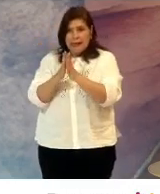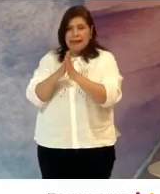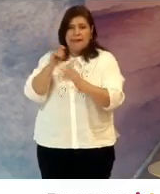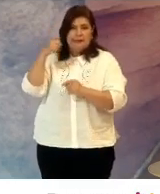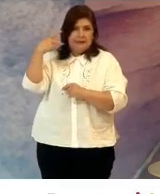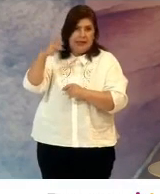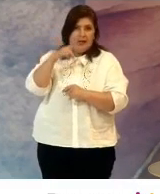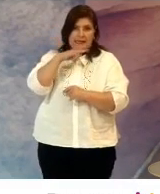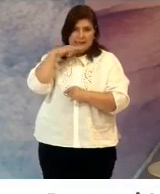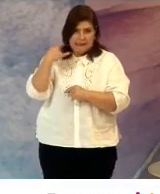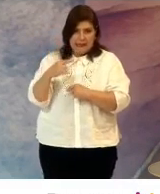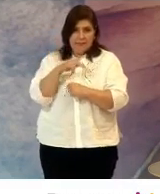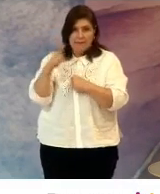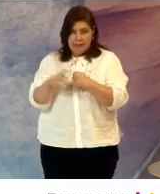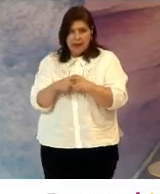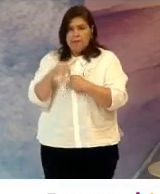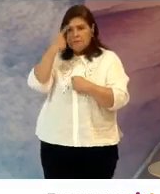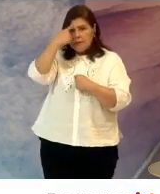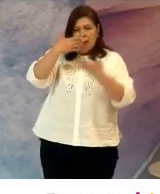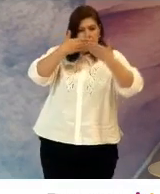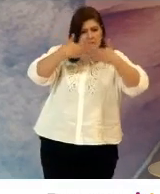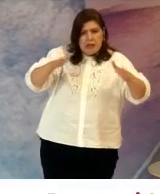a un diálogo abierto.